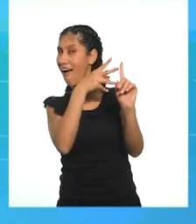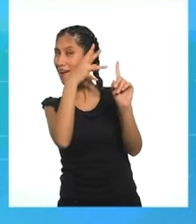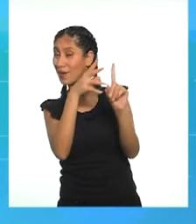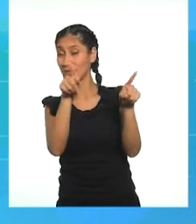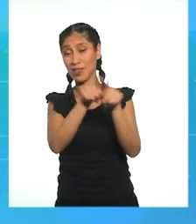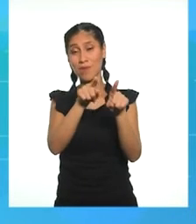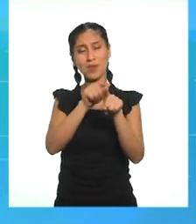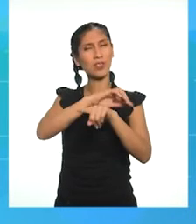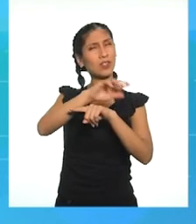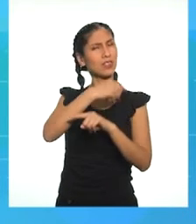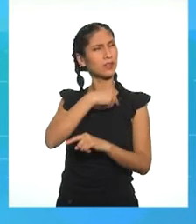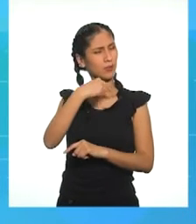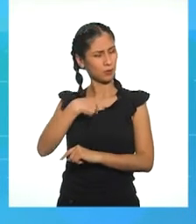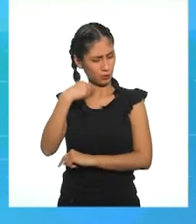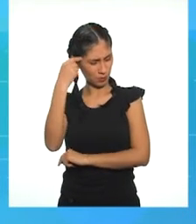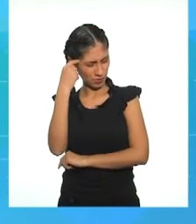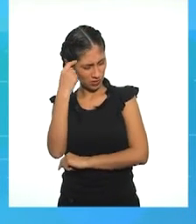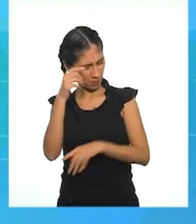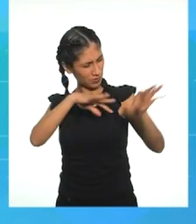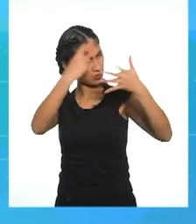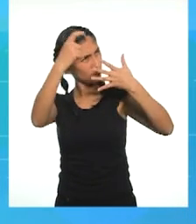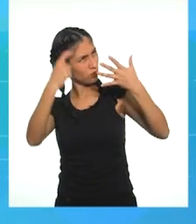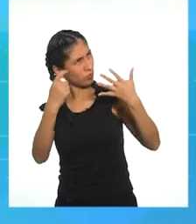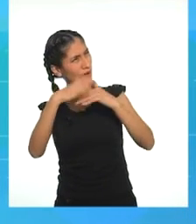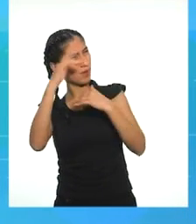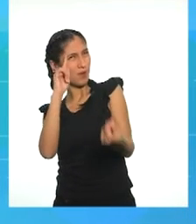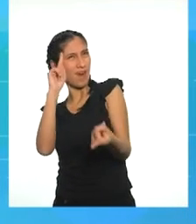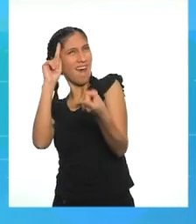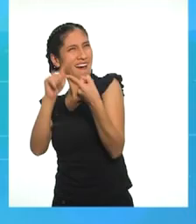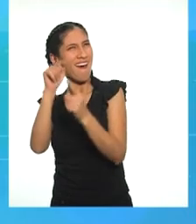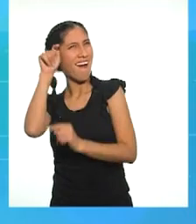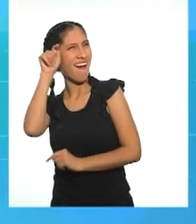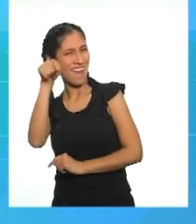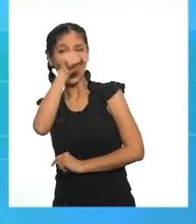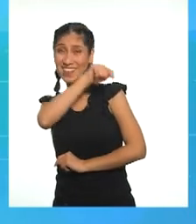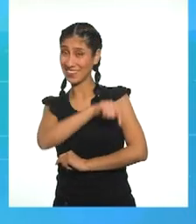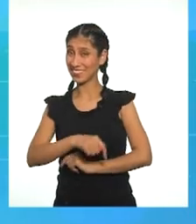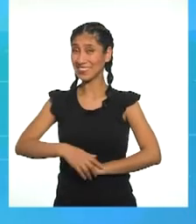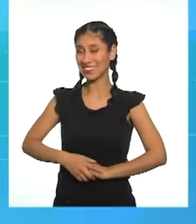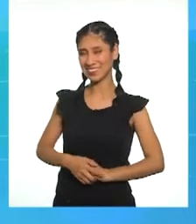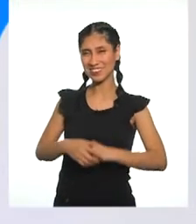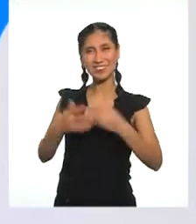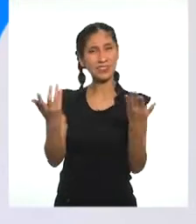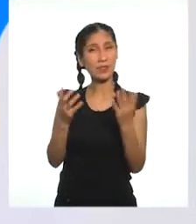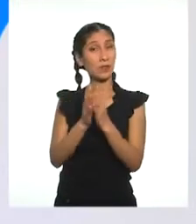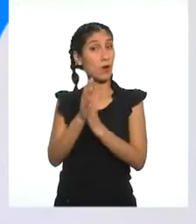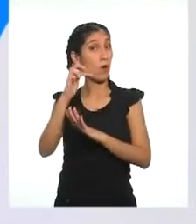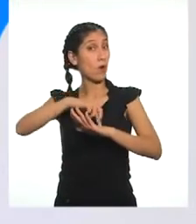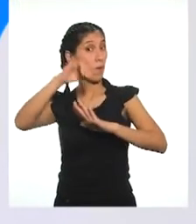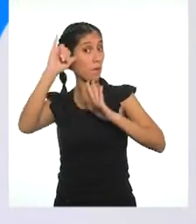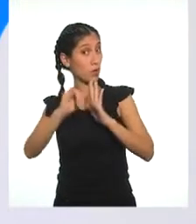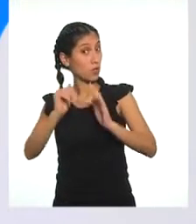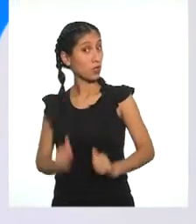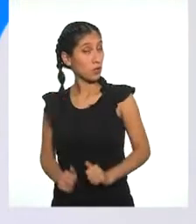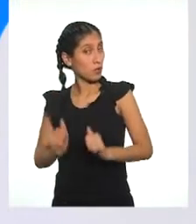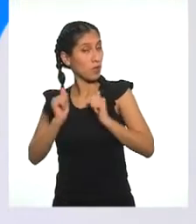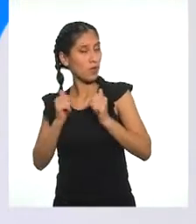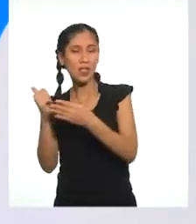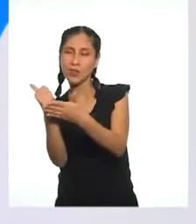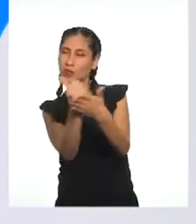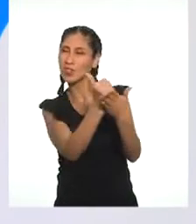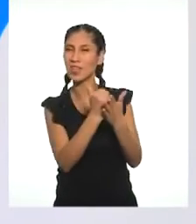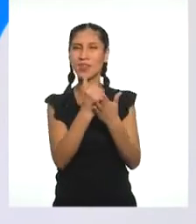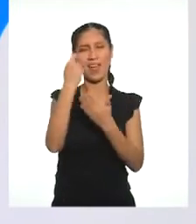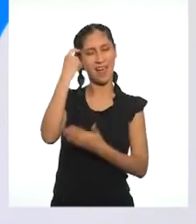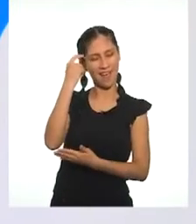nos planteamos realizar para alcanzar nuestro sueño u objetivo de vida. Un proyecto de vida nos ayudará a